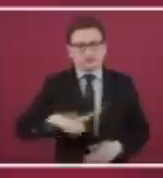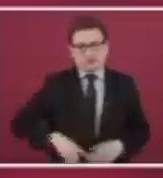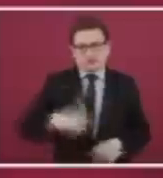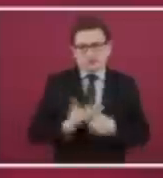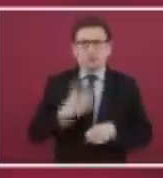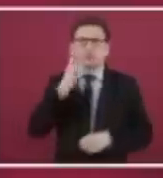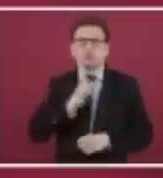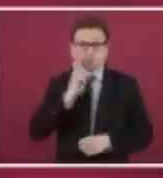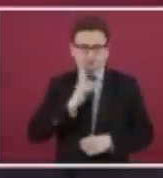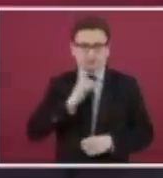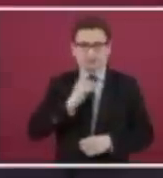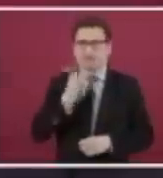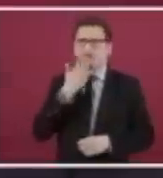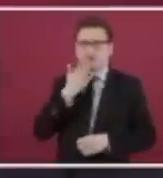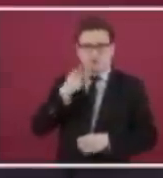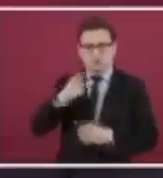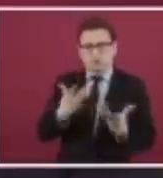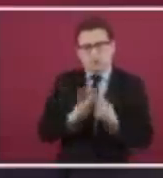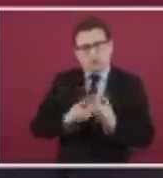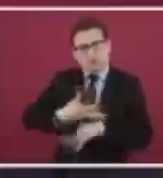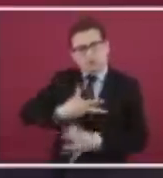Sonora.